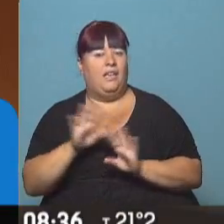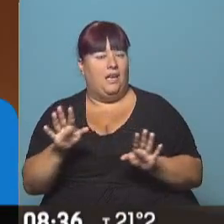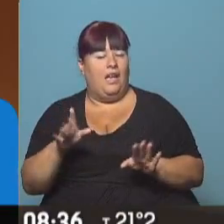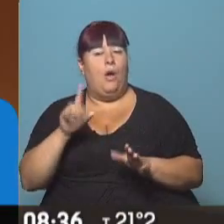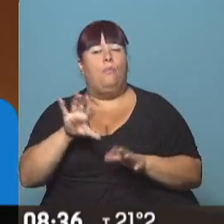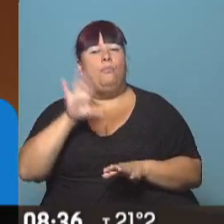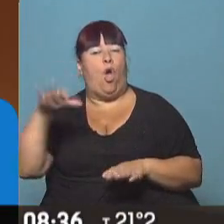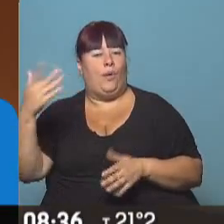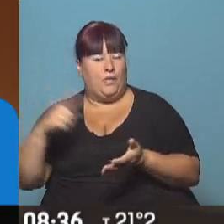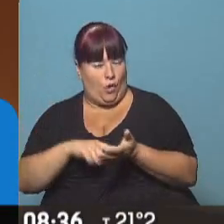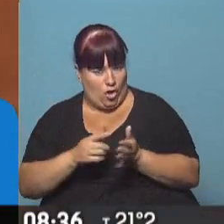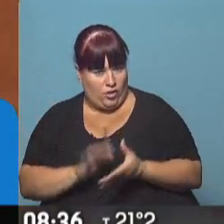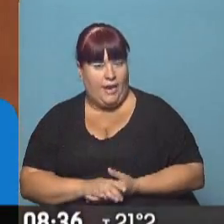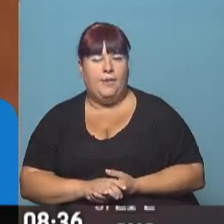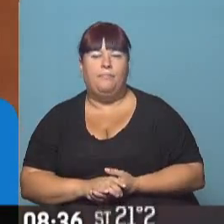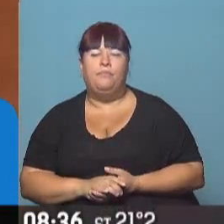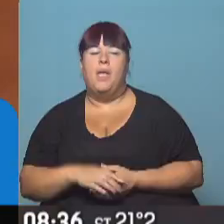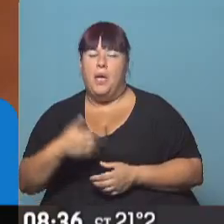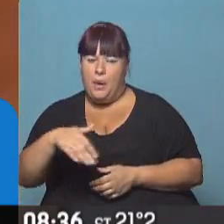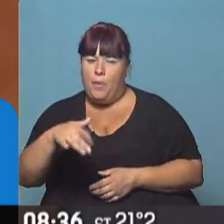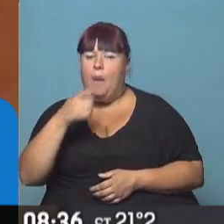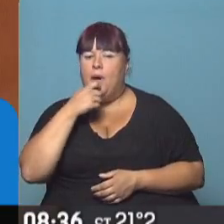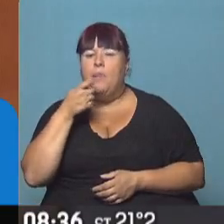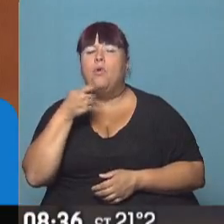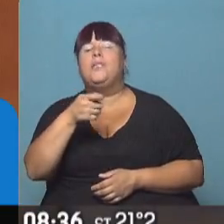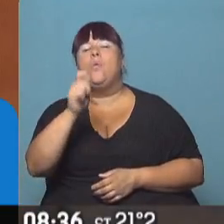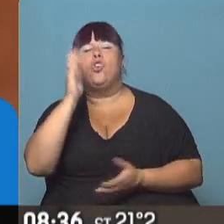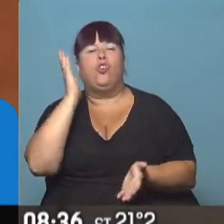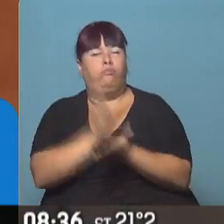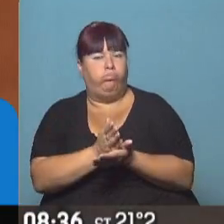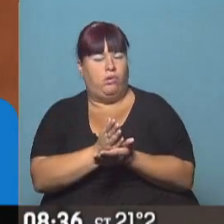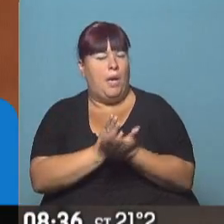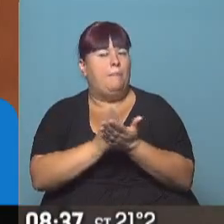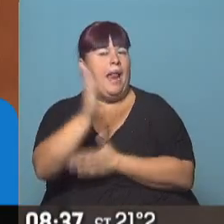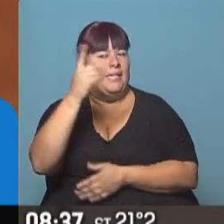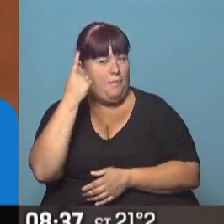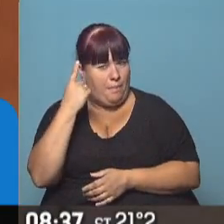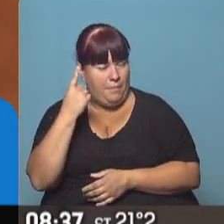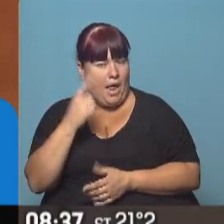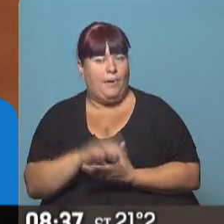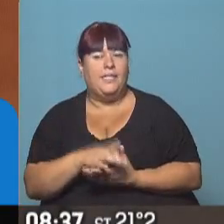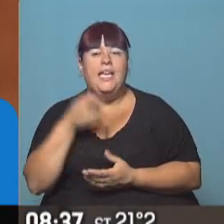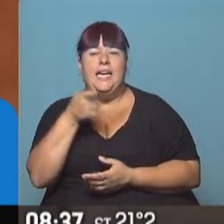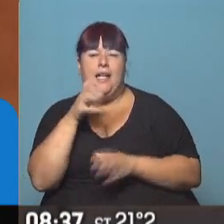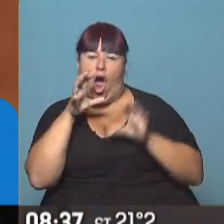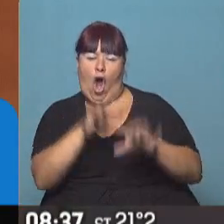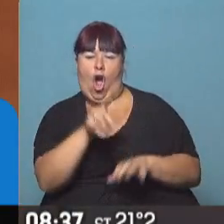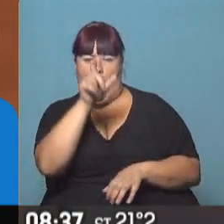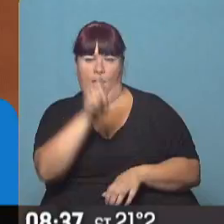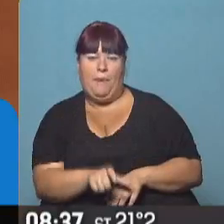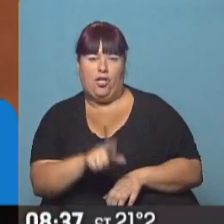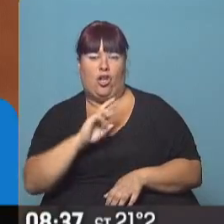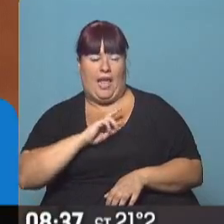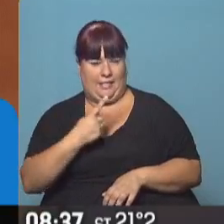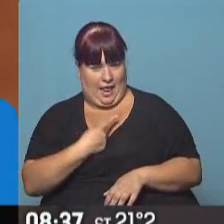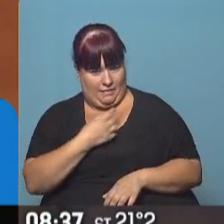la provincia de Buenos Aires. ¿Se estaría implementando, en caso de juzgarse y de condenarse a perpetua por primera vez, un crimen de odio hacia una persona